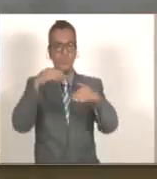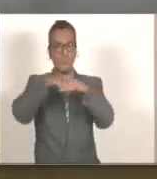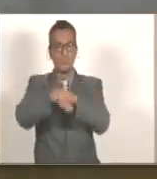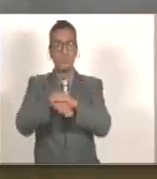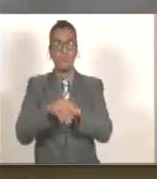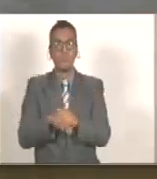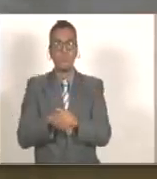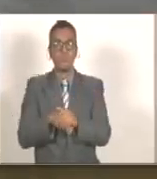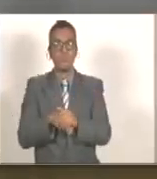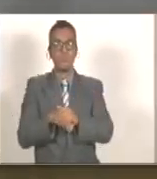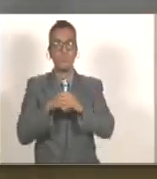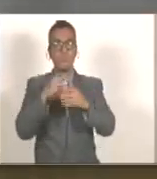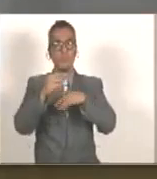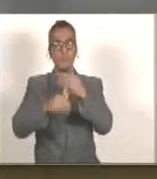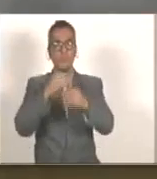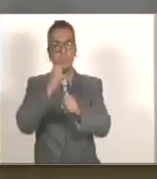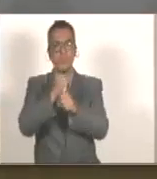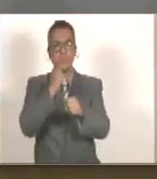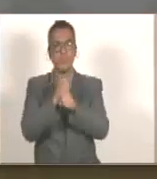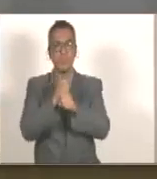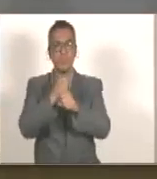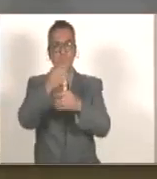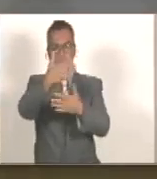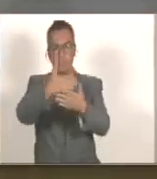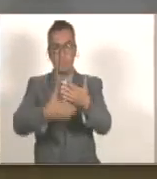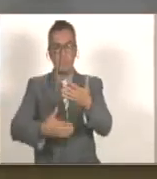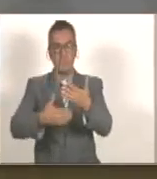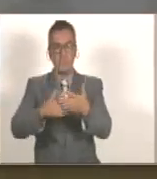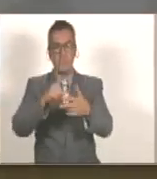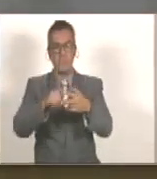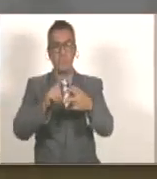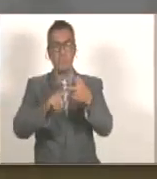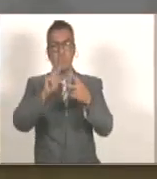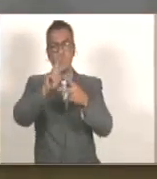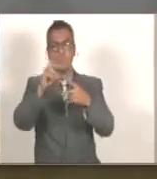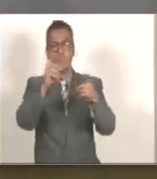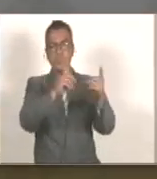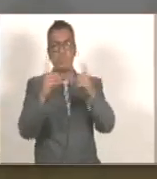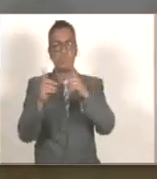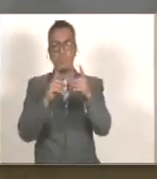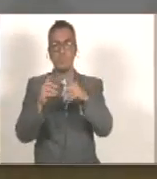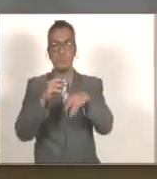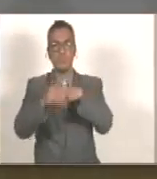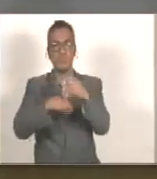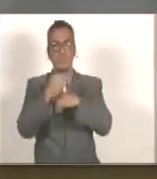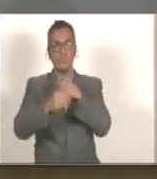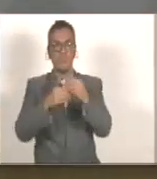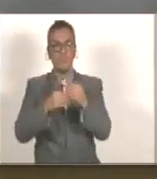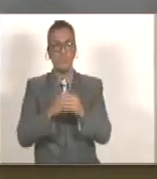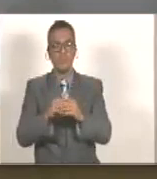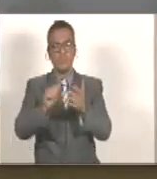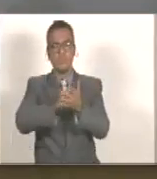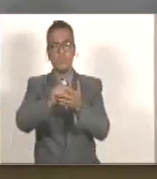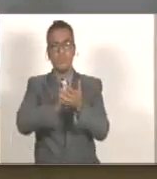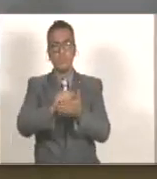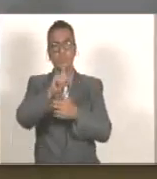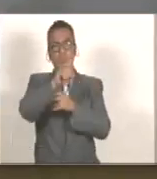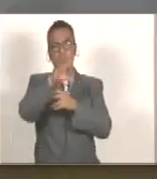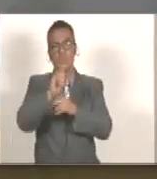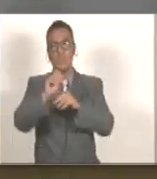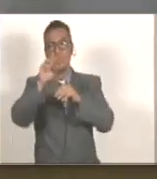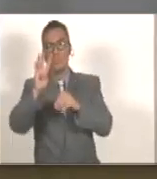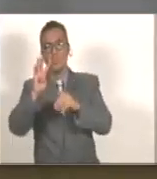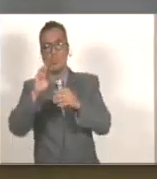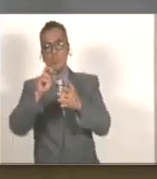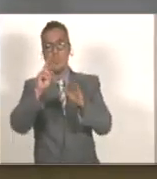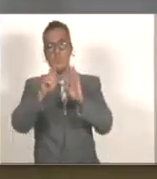Integración a los fines de la elaboración del informe para su segunda discusión, de conformidad con lo establecido en el artículo 104